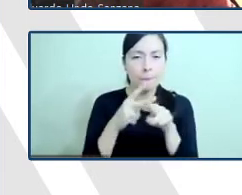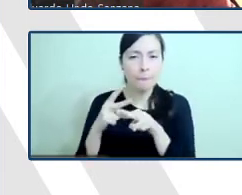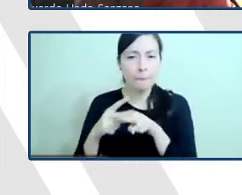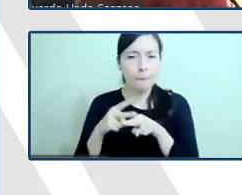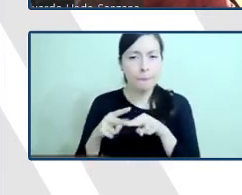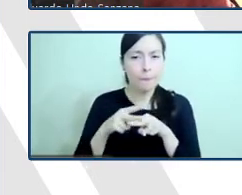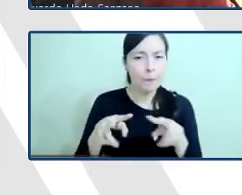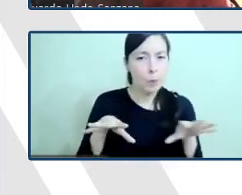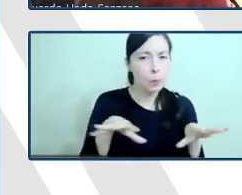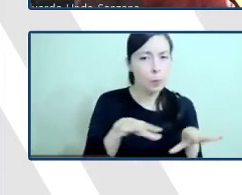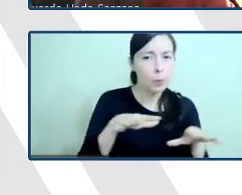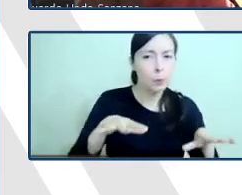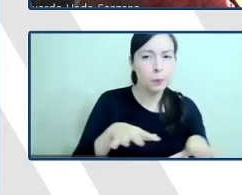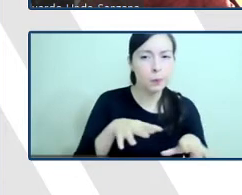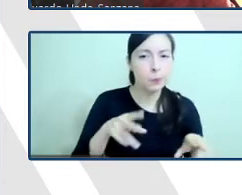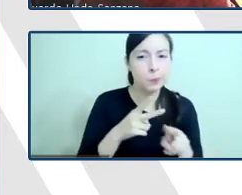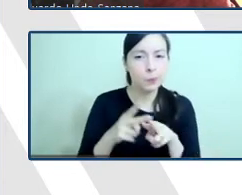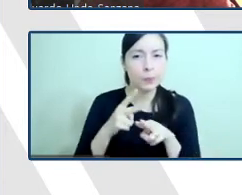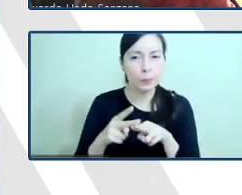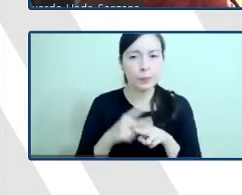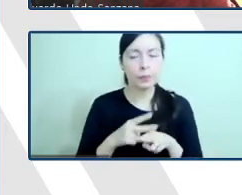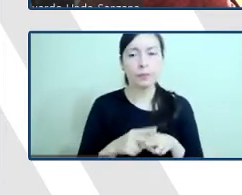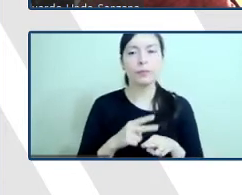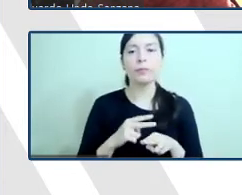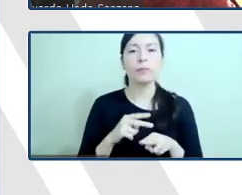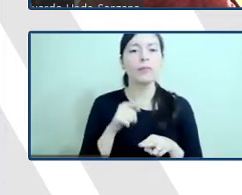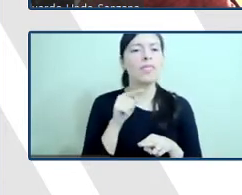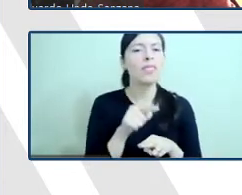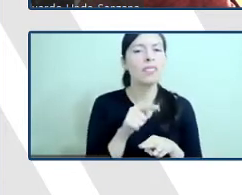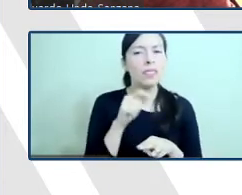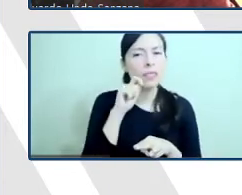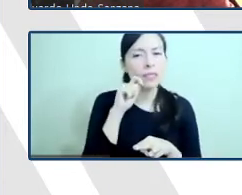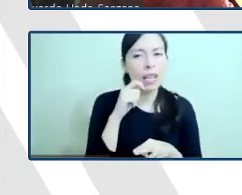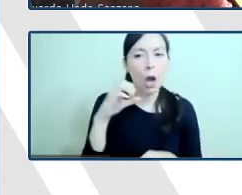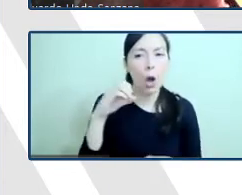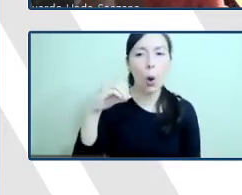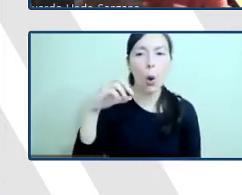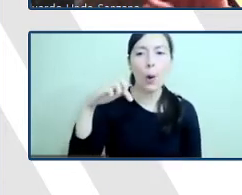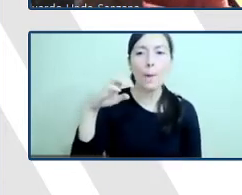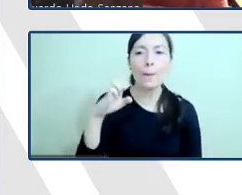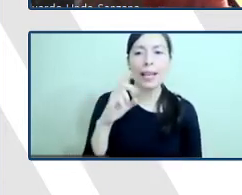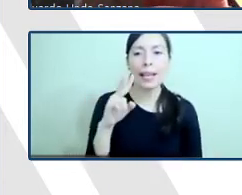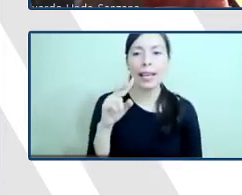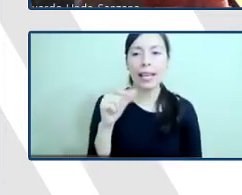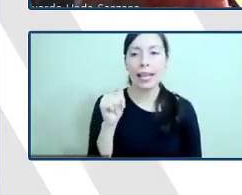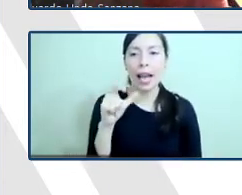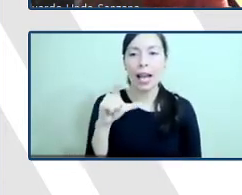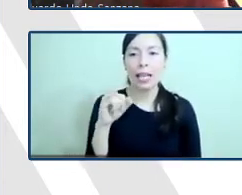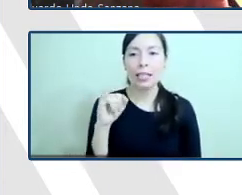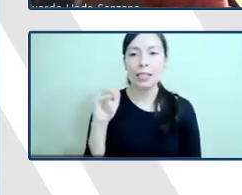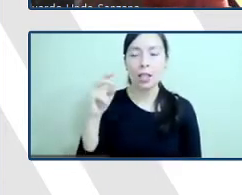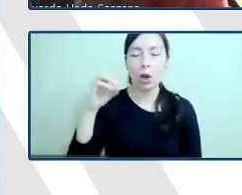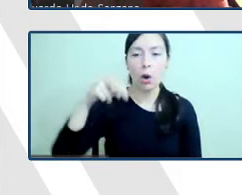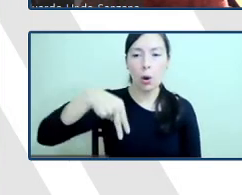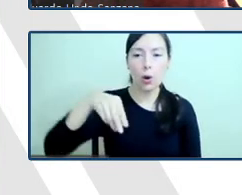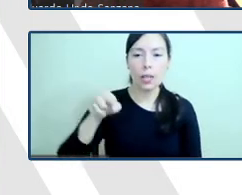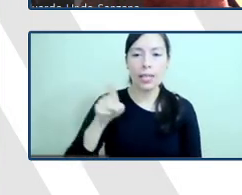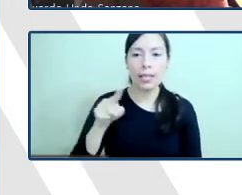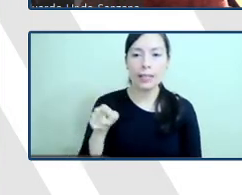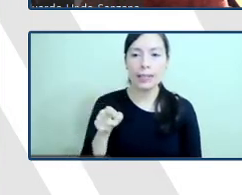en todas las estaciones. ¿Qué es lo que quiere decir operaciones secas, considerando que la fecha era